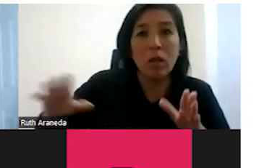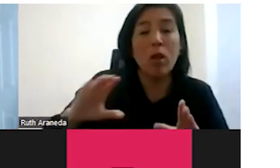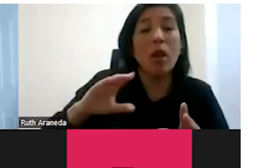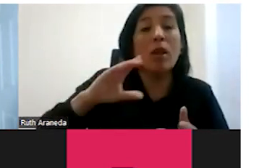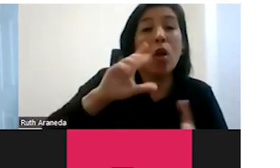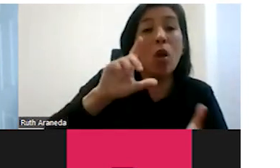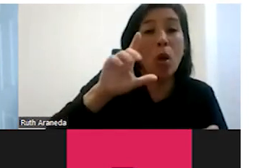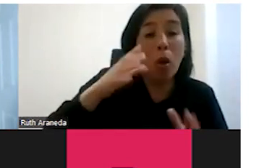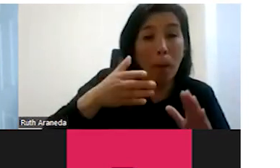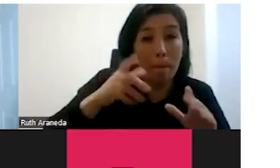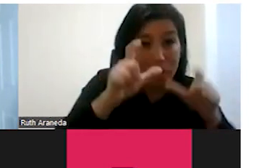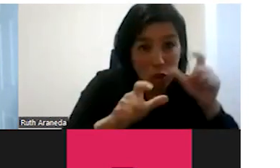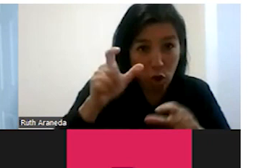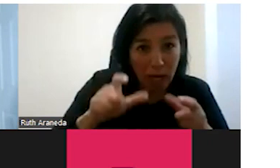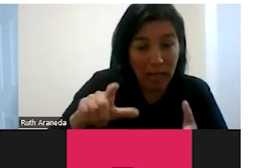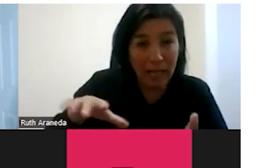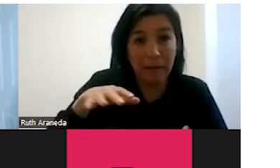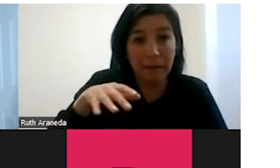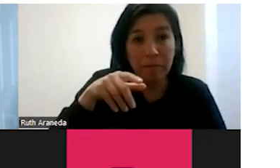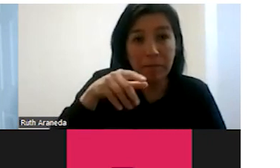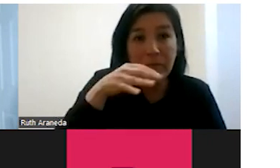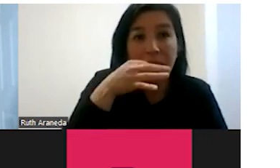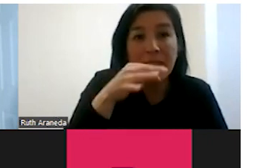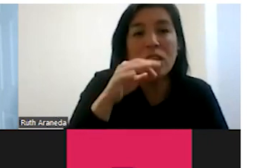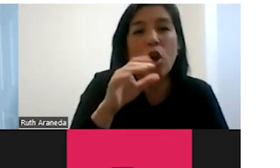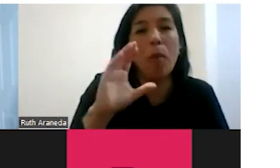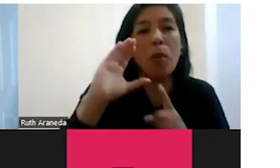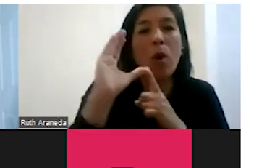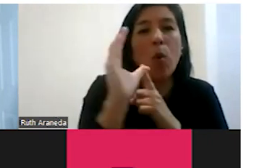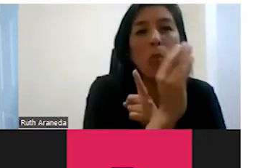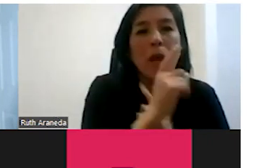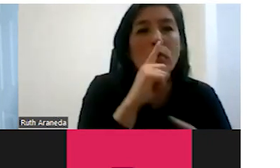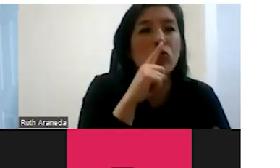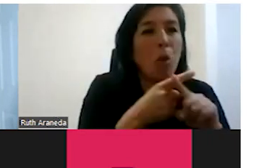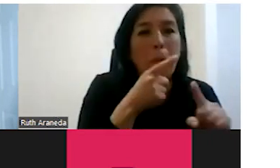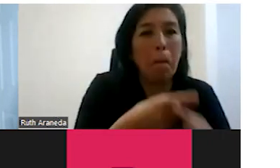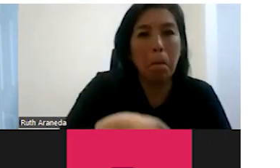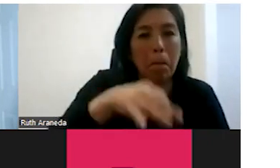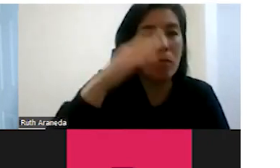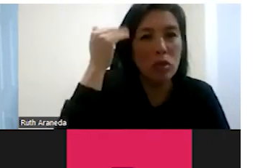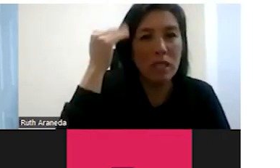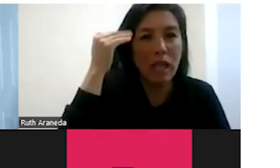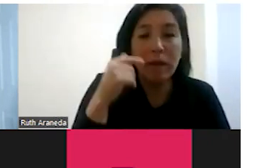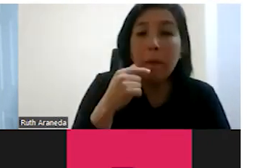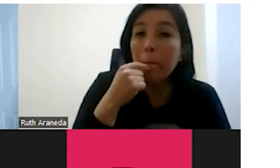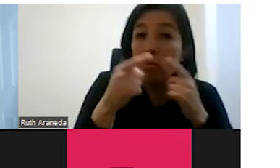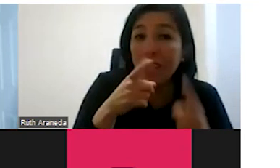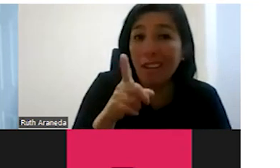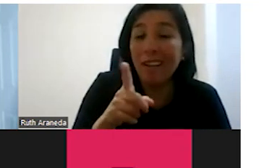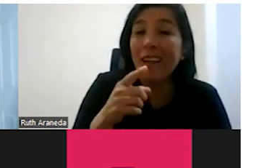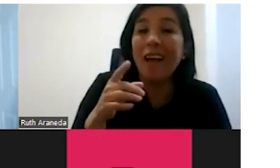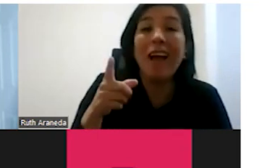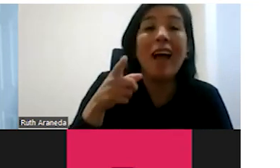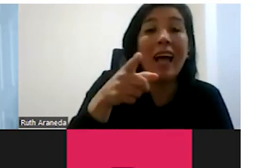locales, y se podría decir que es como una cultura no definida anteriormente. Y quería saber si tú tienes más información al